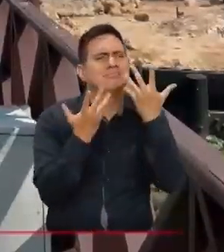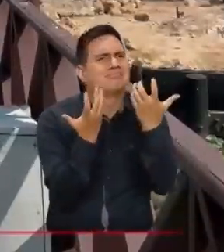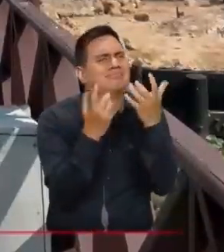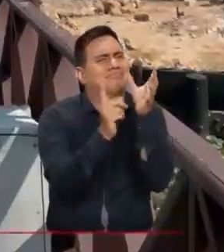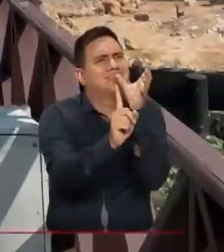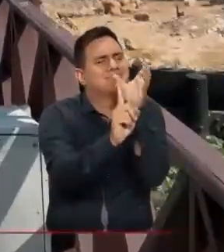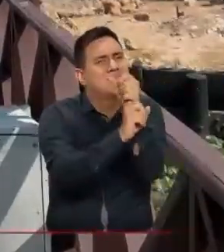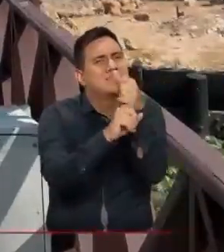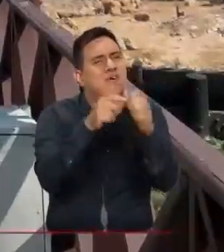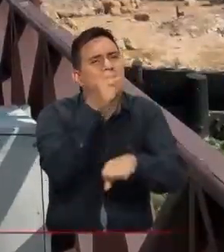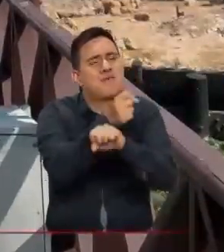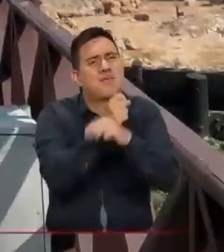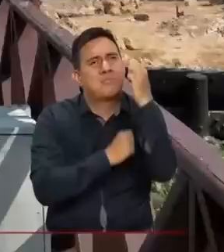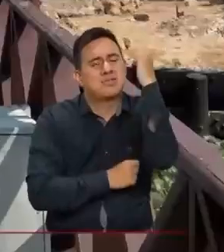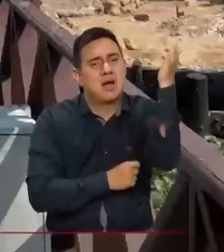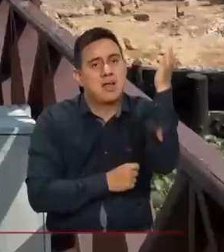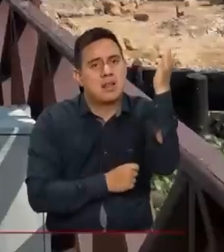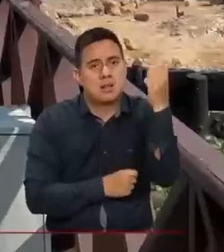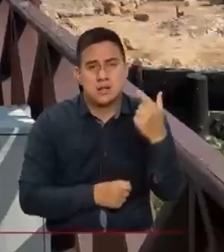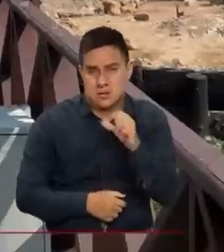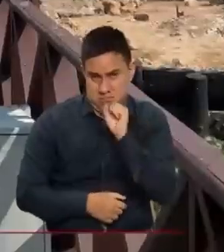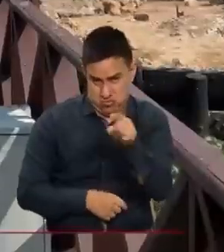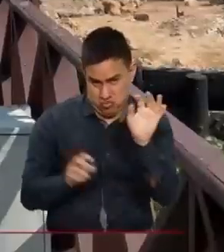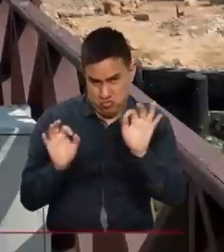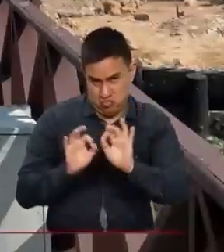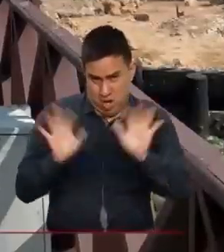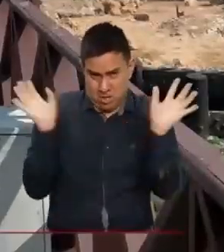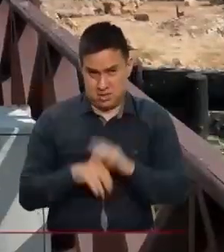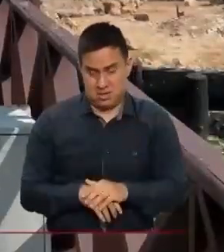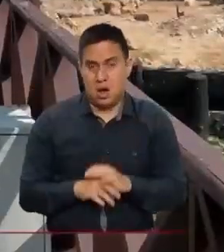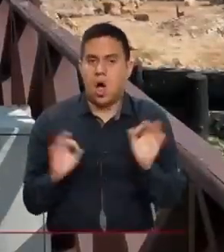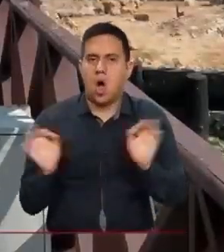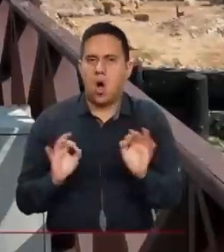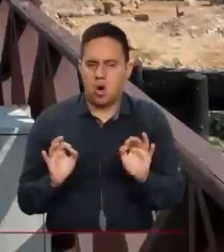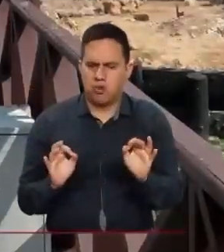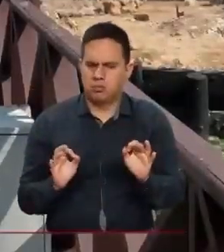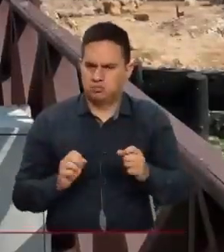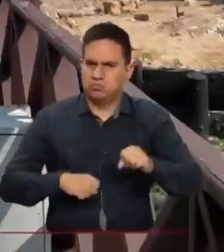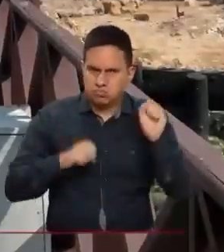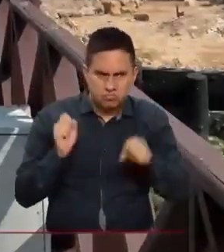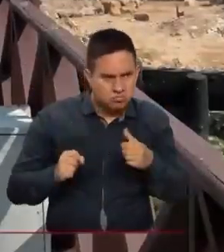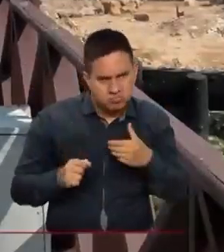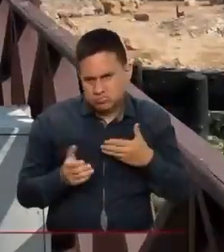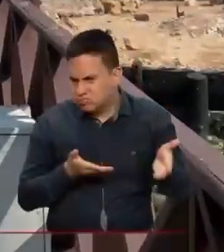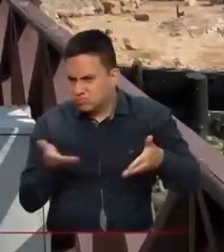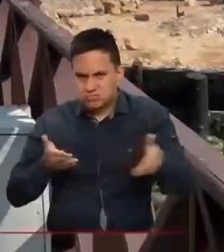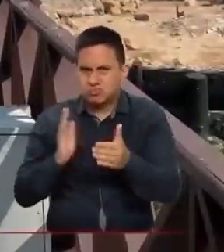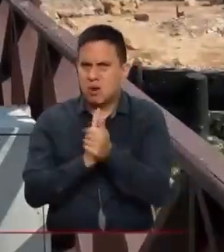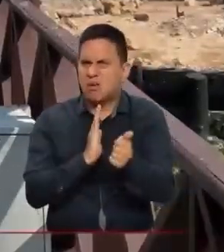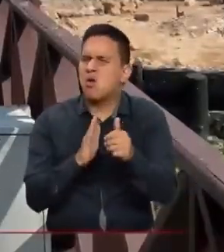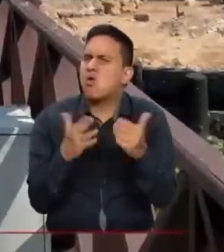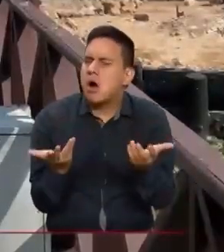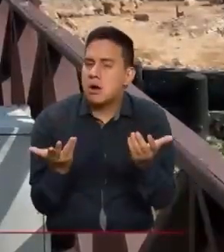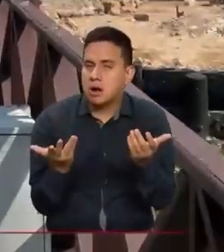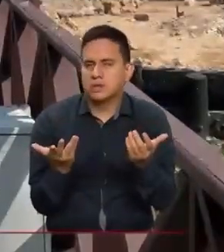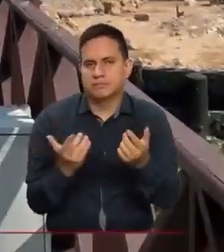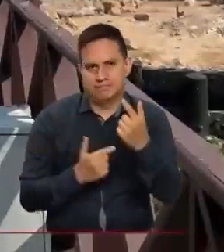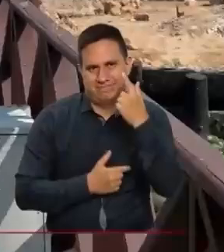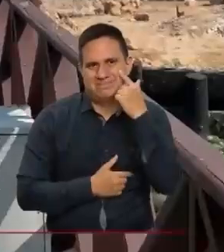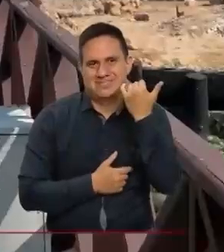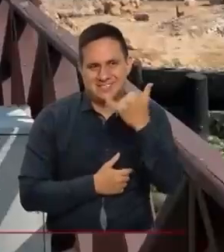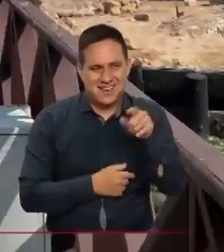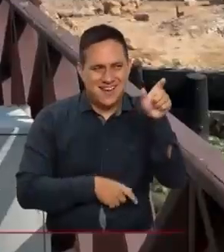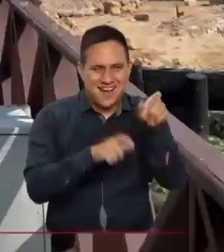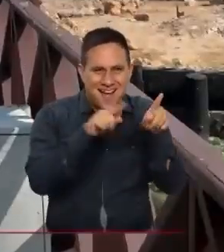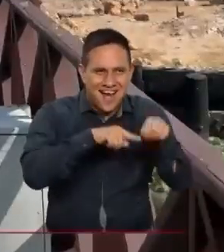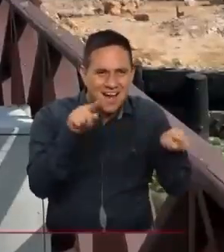sueño. ¿Cuál es el camino? ¿Es suerte o sinceramente es la gran condición futbolística? De esto les hablamos con muchos veedores que